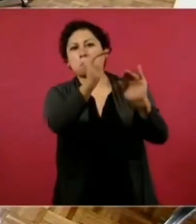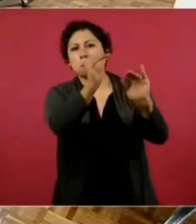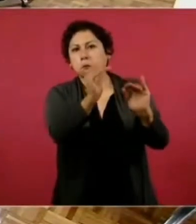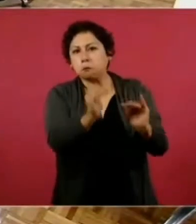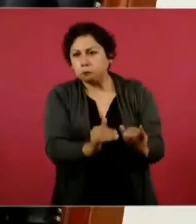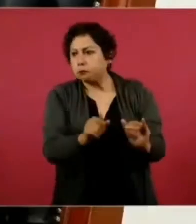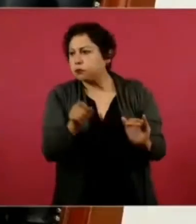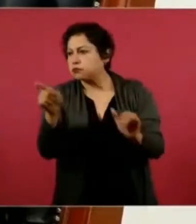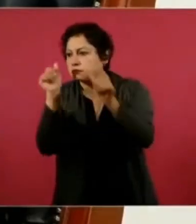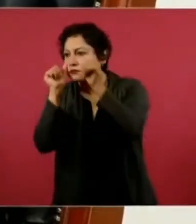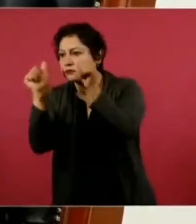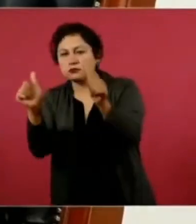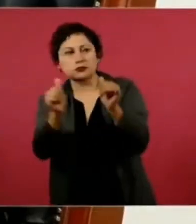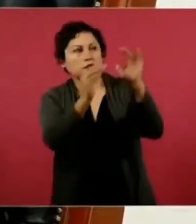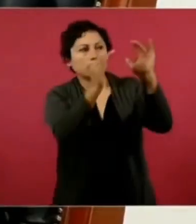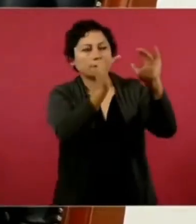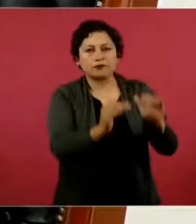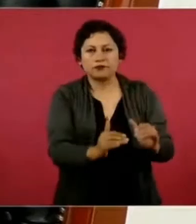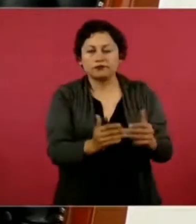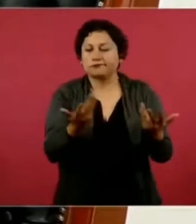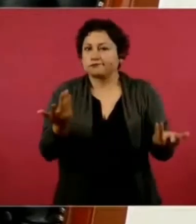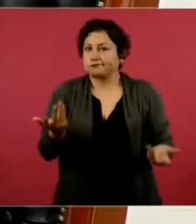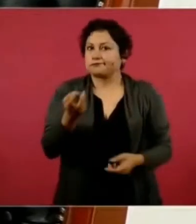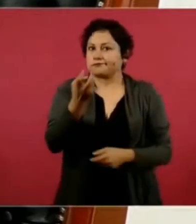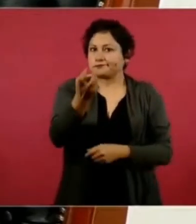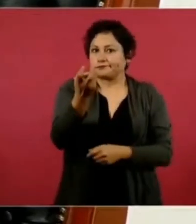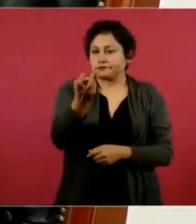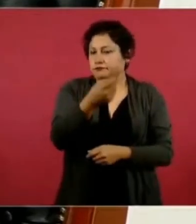vamos a continuar